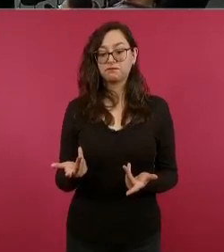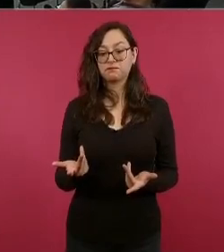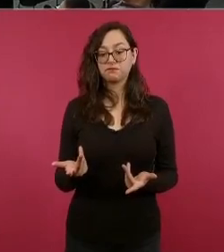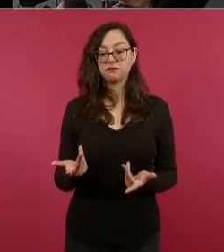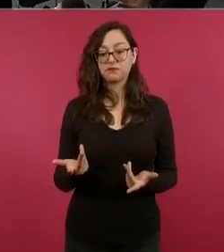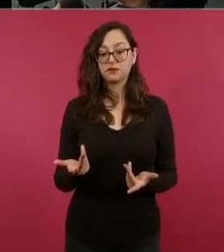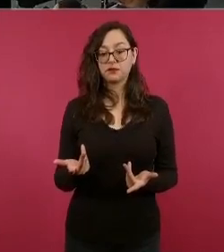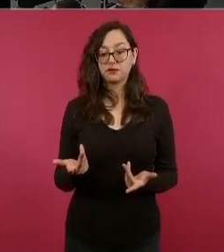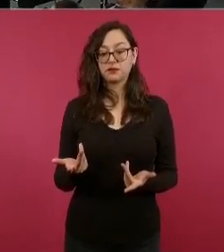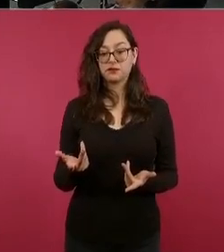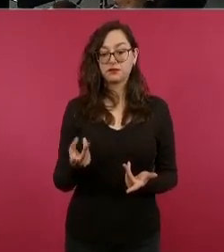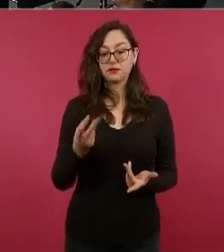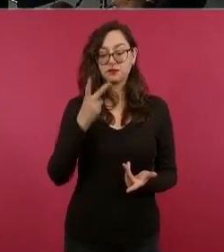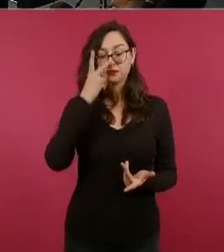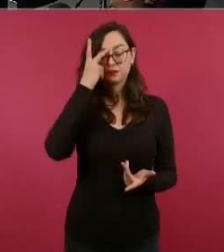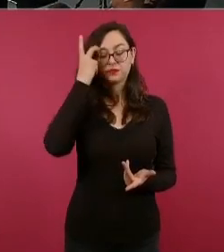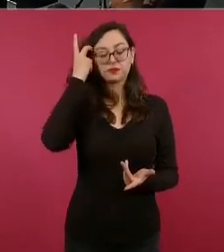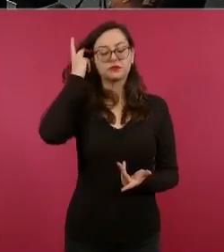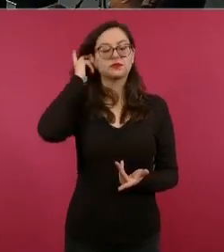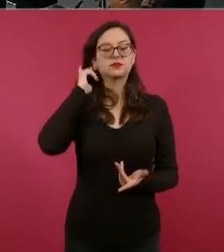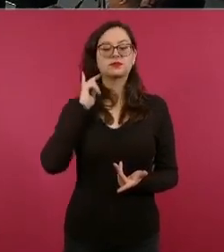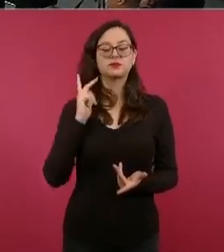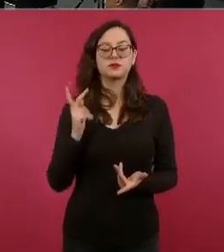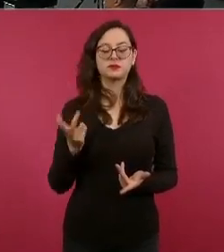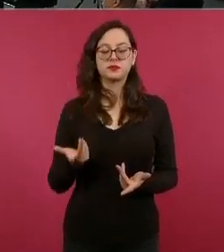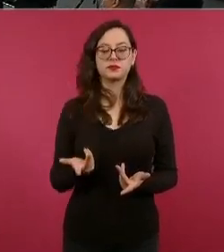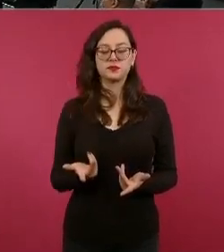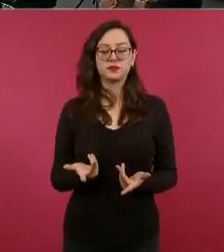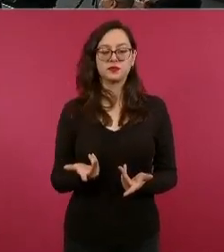es susceptible, no es